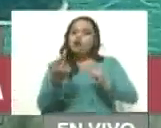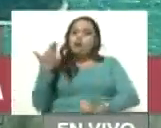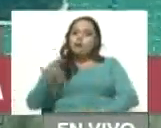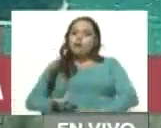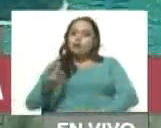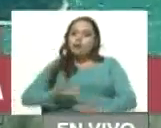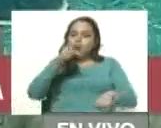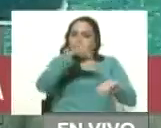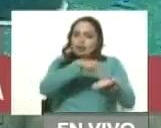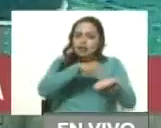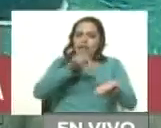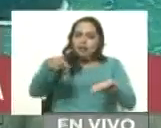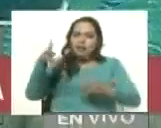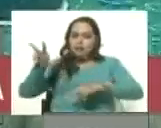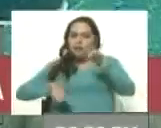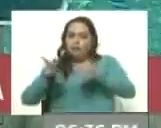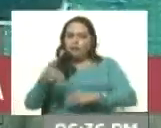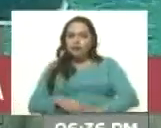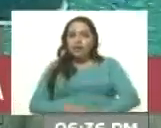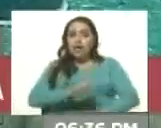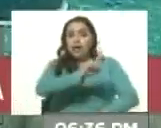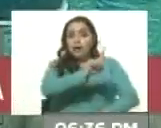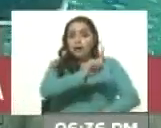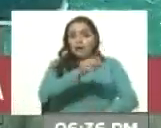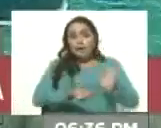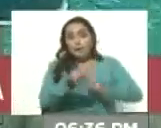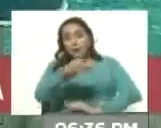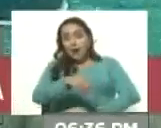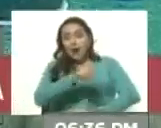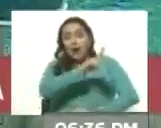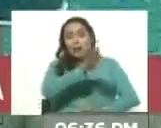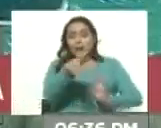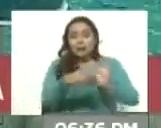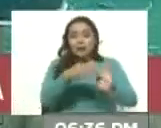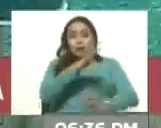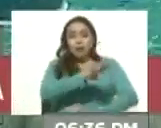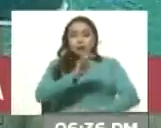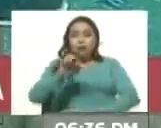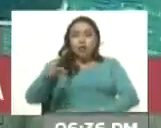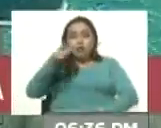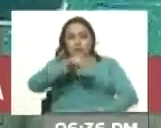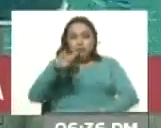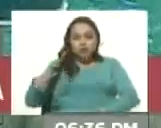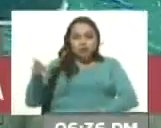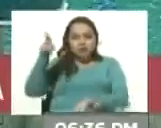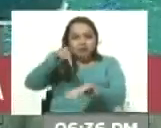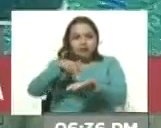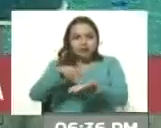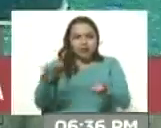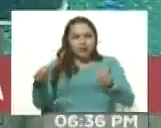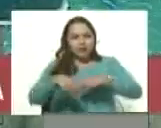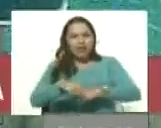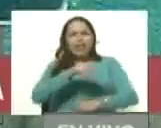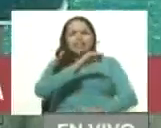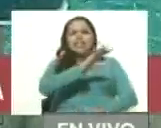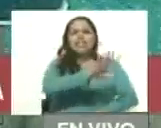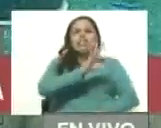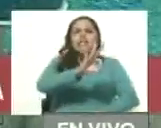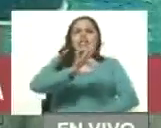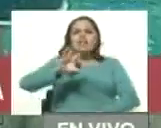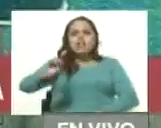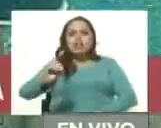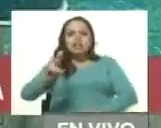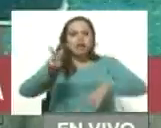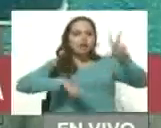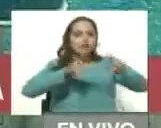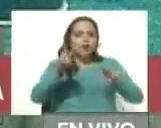participantes como de ponencias 1004 más de 1400 personas participando más de 530 ponencias más